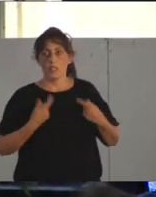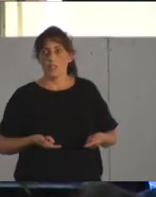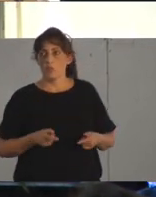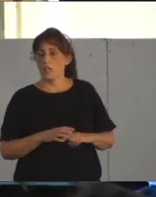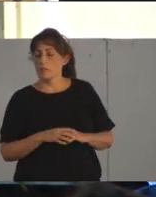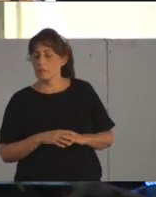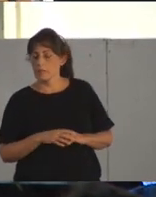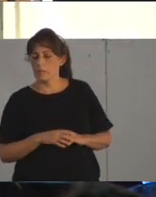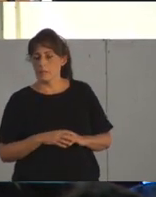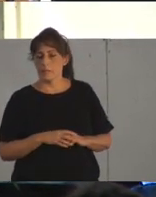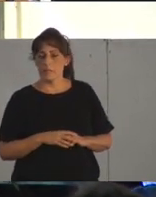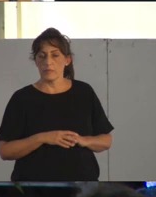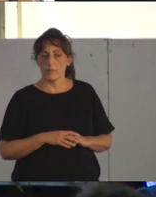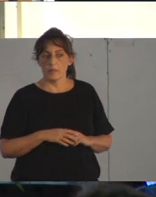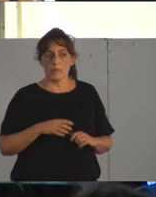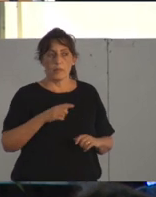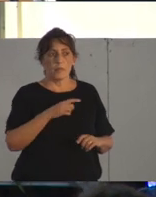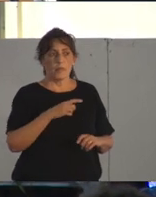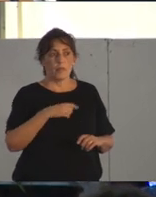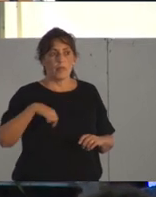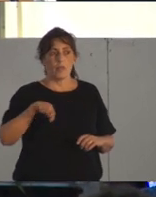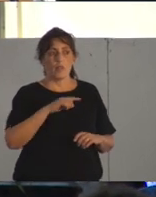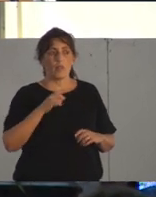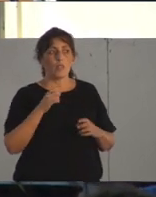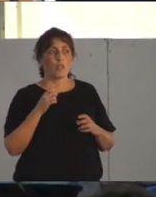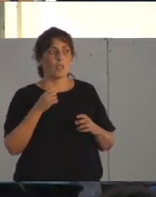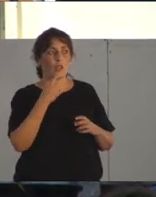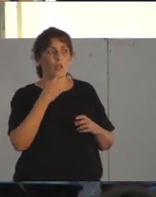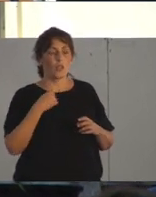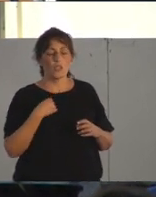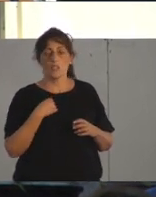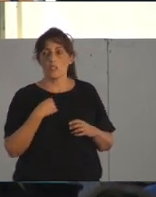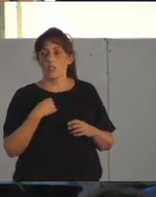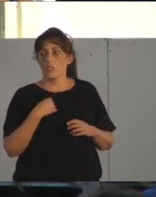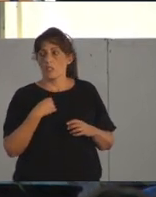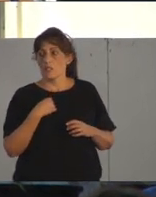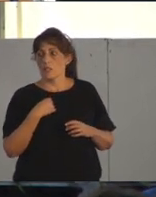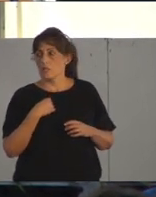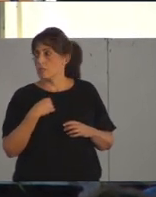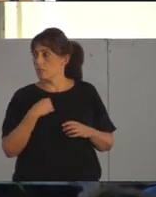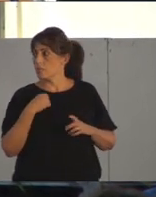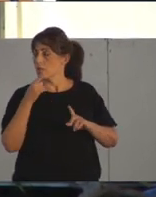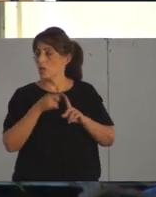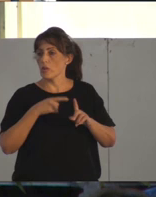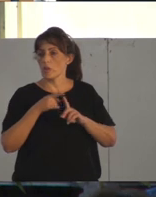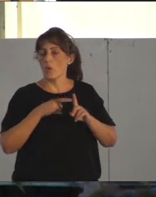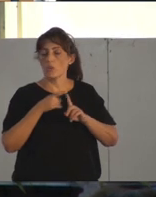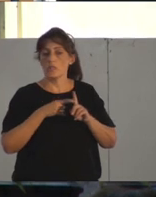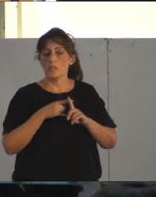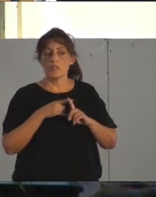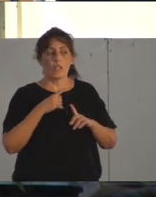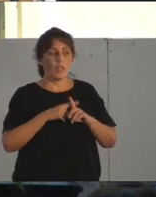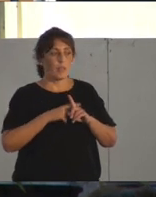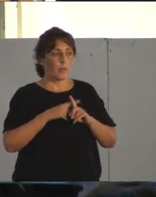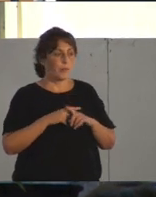comida y nuestras compañeras pedagogas nos dicen que creen que incluso lo van a poder utilizar a nivel de educación.